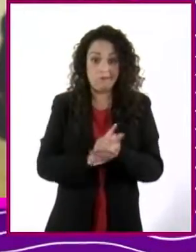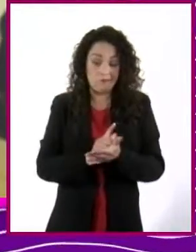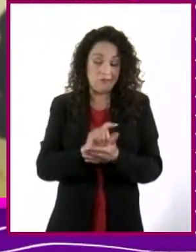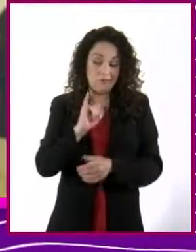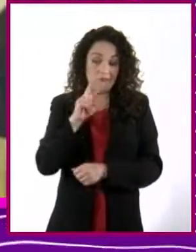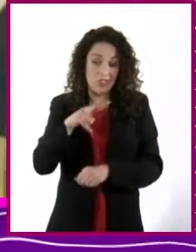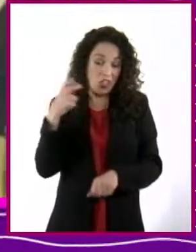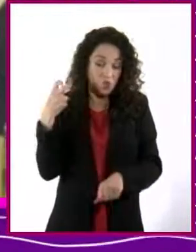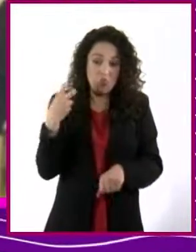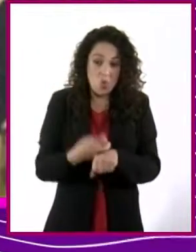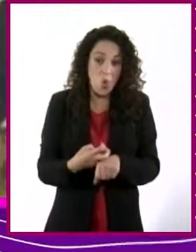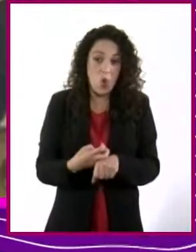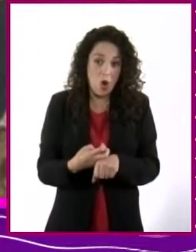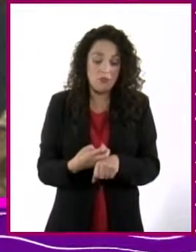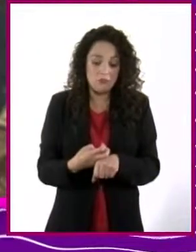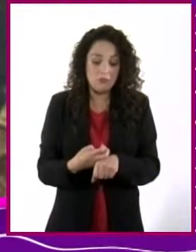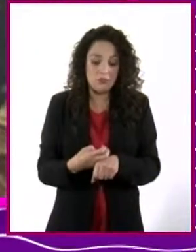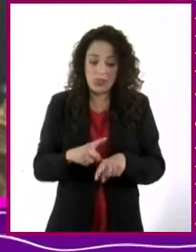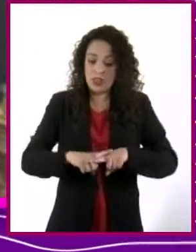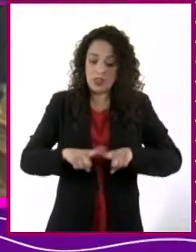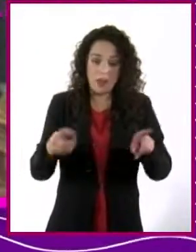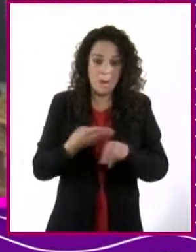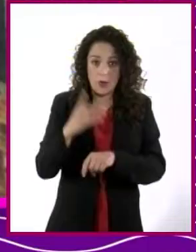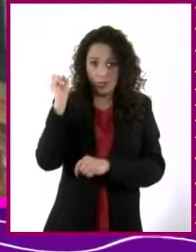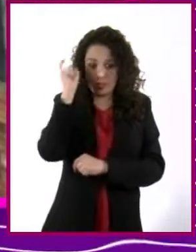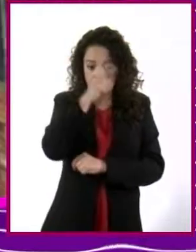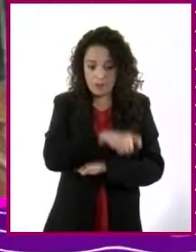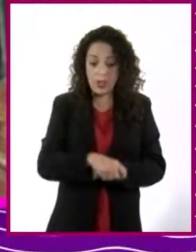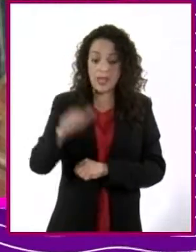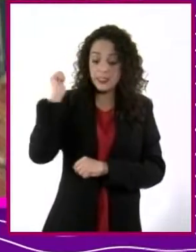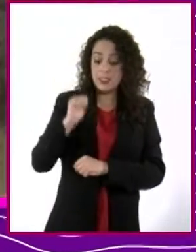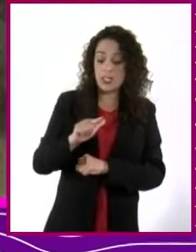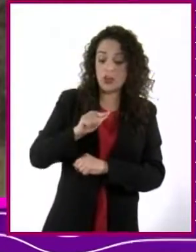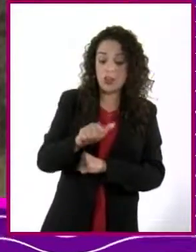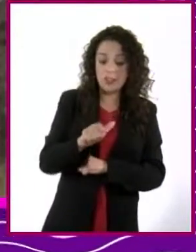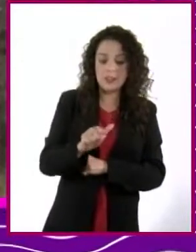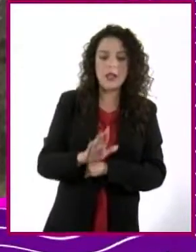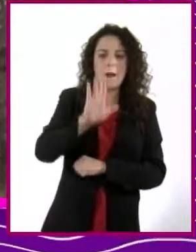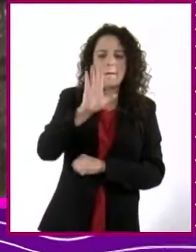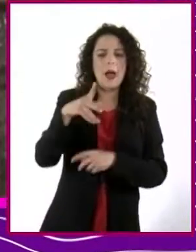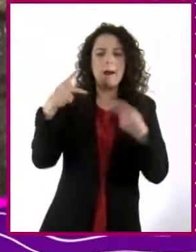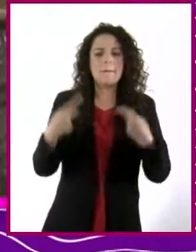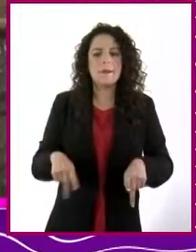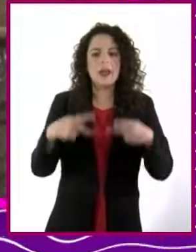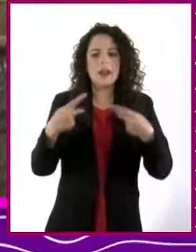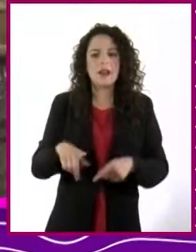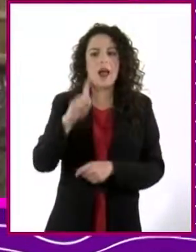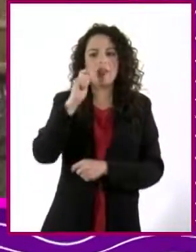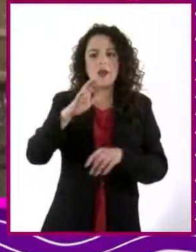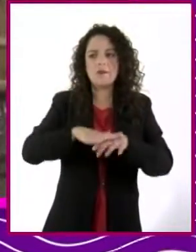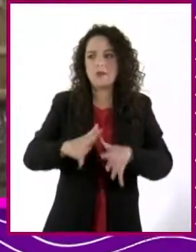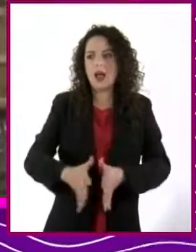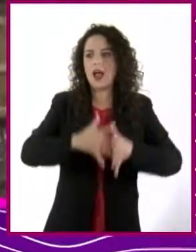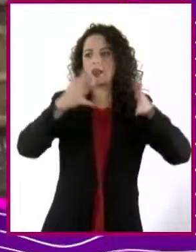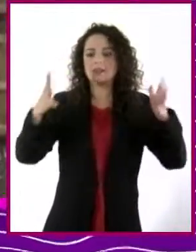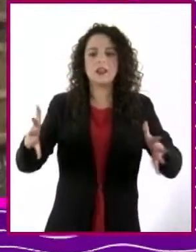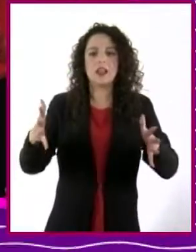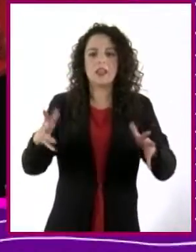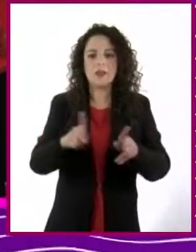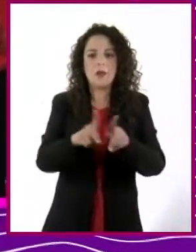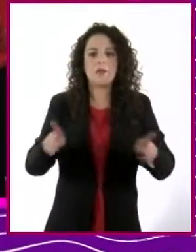La sociedad novohispana del siglo XVII se parecía a los mercados de la Plaza Mayor de la Ciudad de